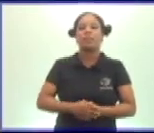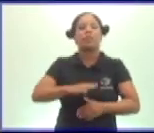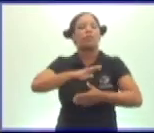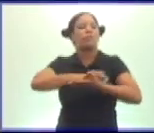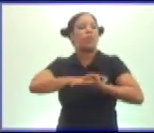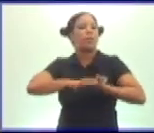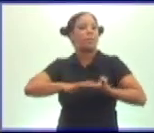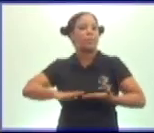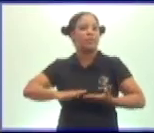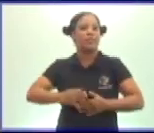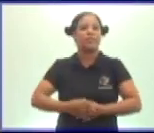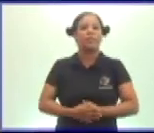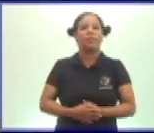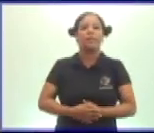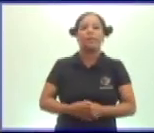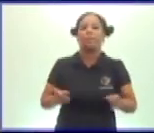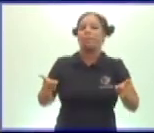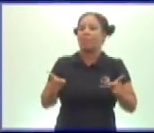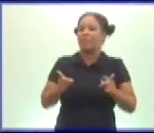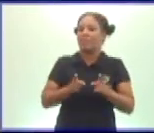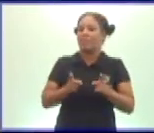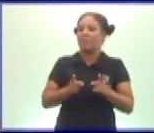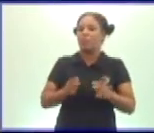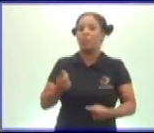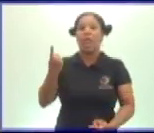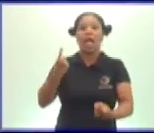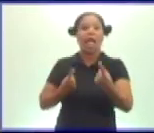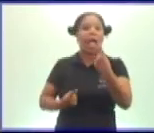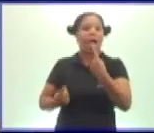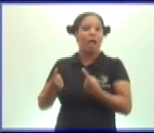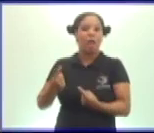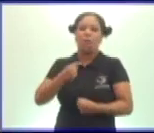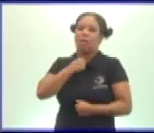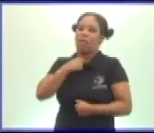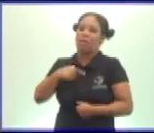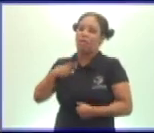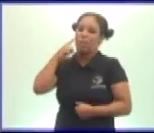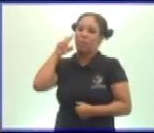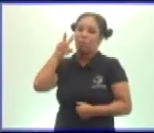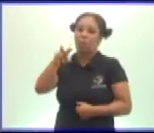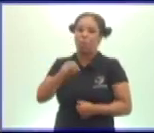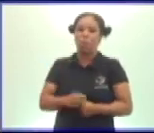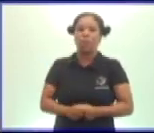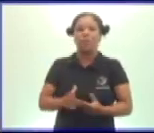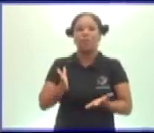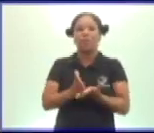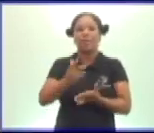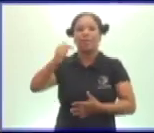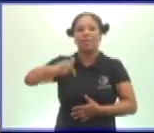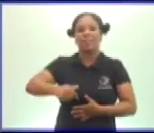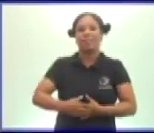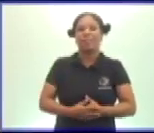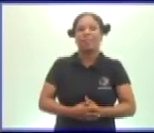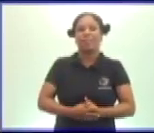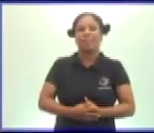permitiría resumir algunas de las cuestiones que hemos visto en la clase de hoy.